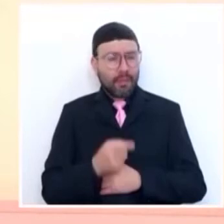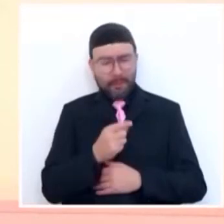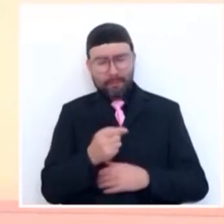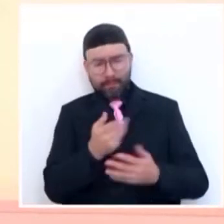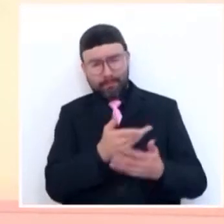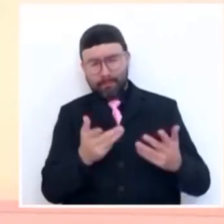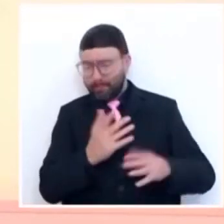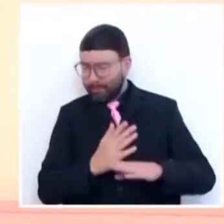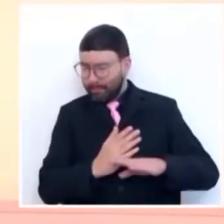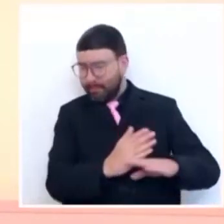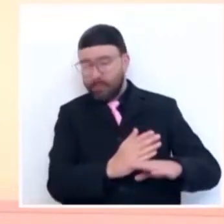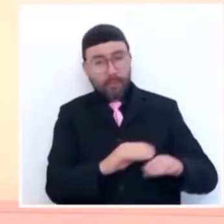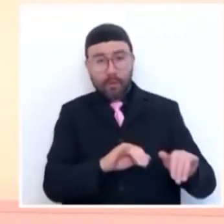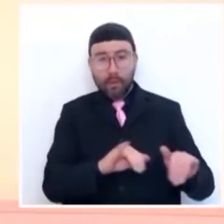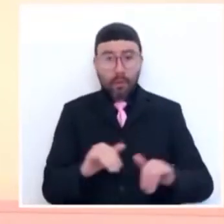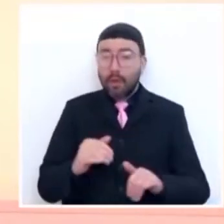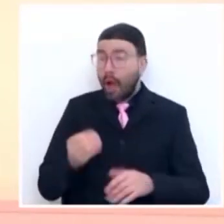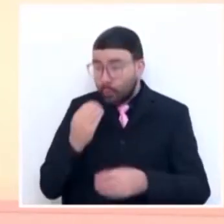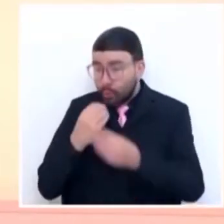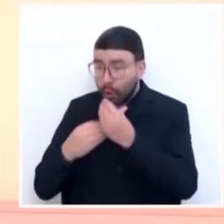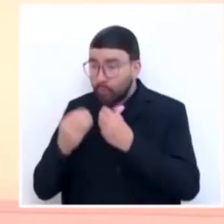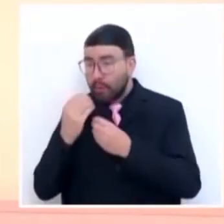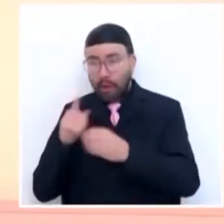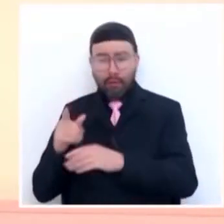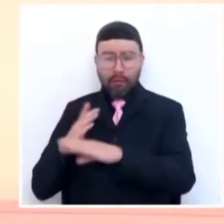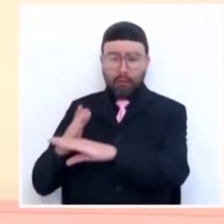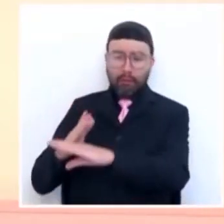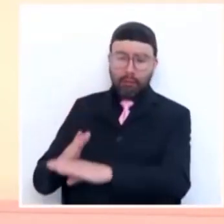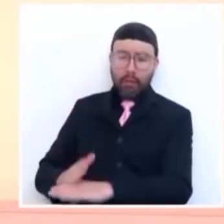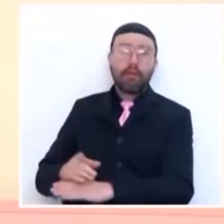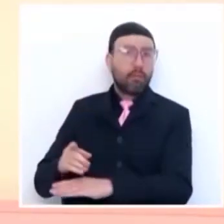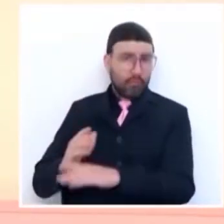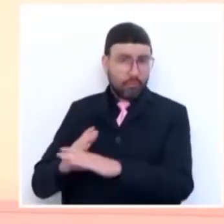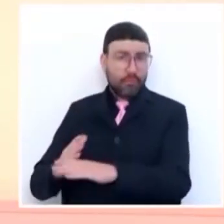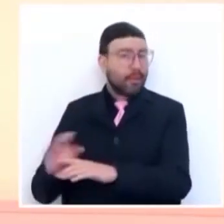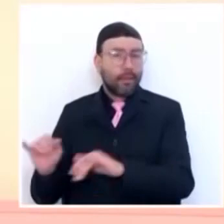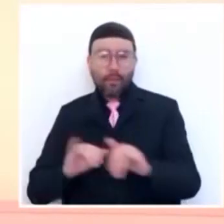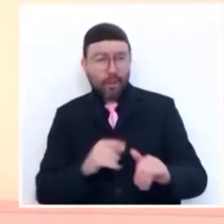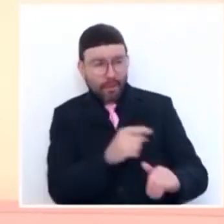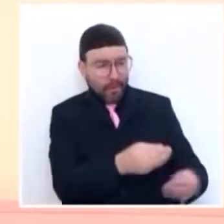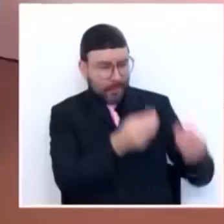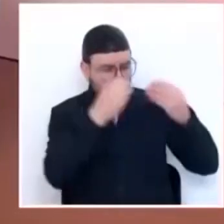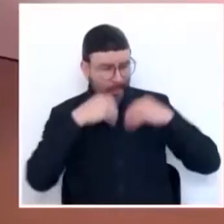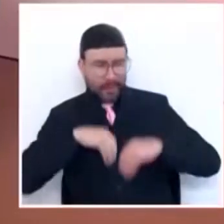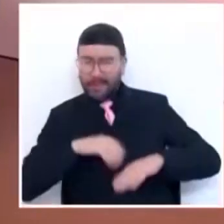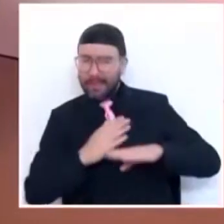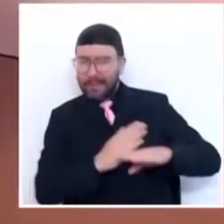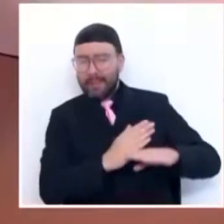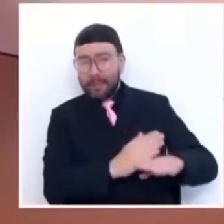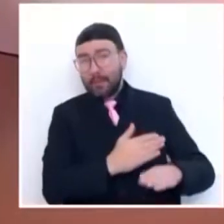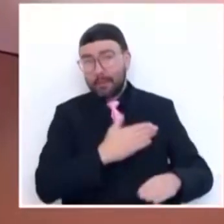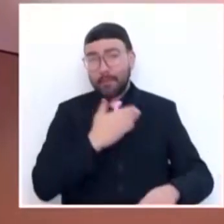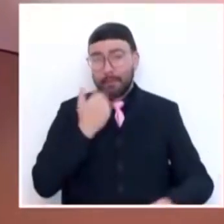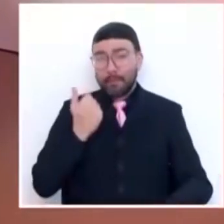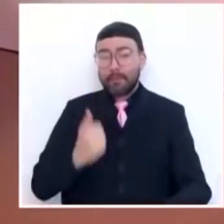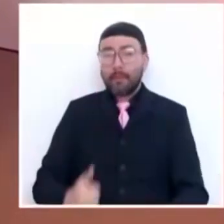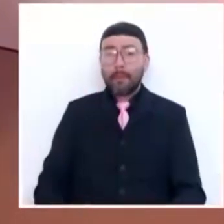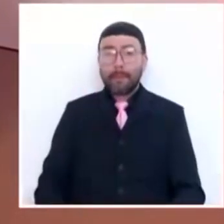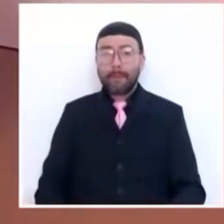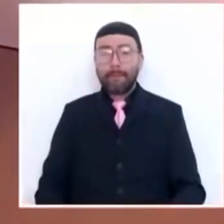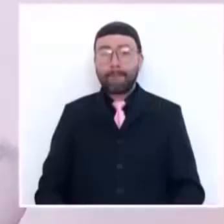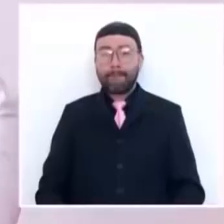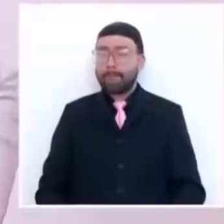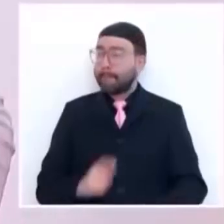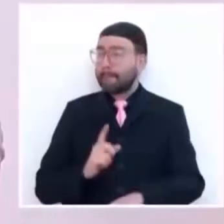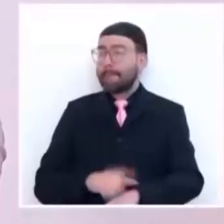evitarse. Así como hay otros que se mastican que deben evitarse, también hay alimentos que no se mastican que se deben evitar. Qué bien. Muchas gracias, maestro. Se nos